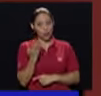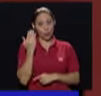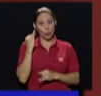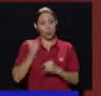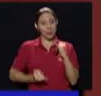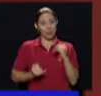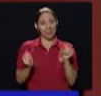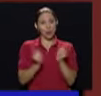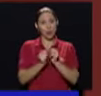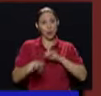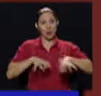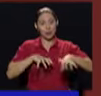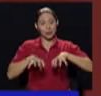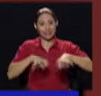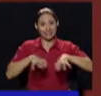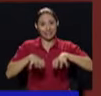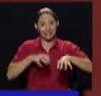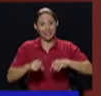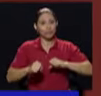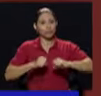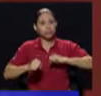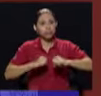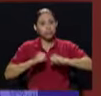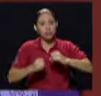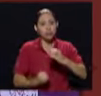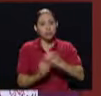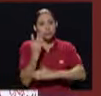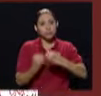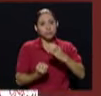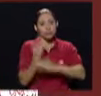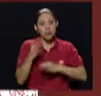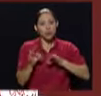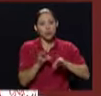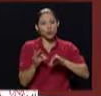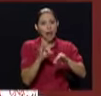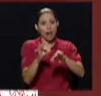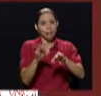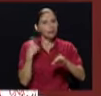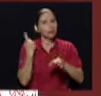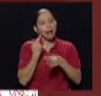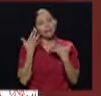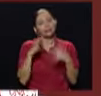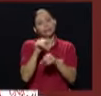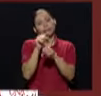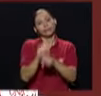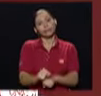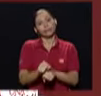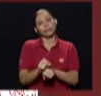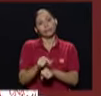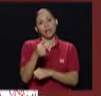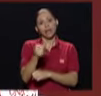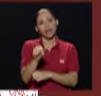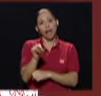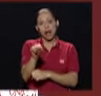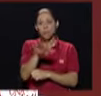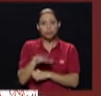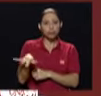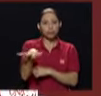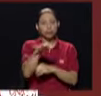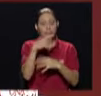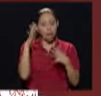últimamente con toda la actividad que ha tenido el volcán Turrialba, que tiene una presencia importante, digamos, en la cotidianidad de la gente, del gran área metropolitana